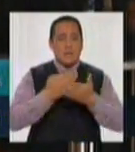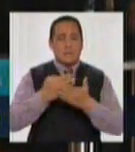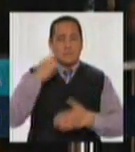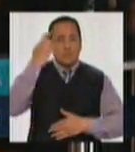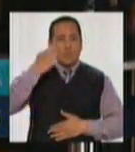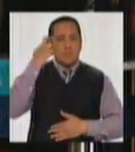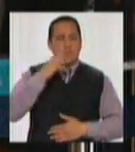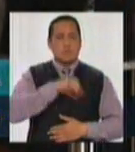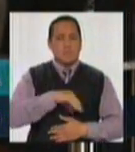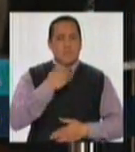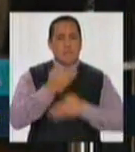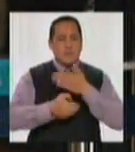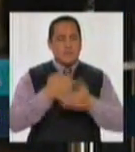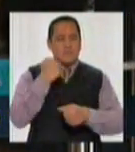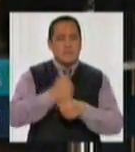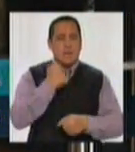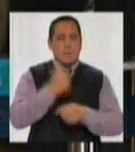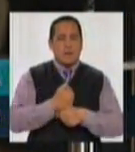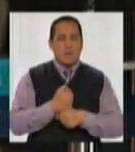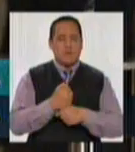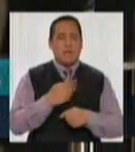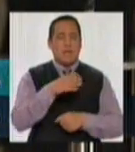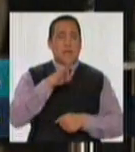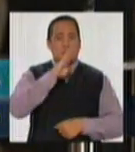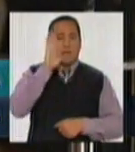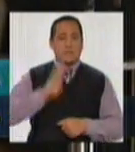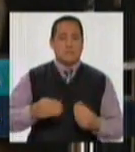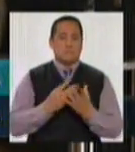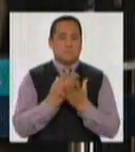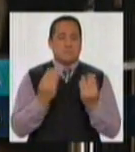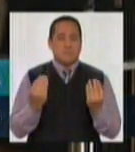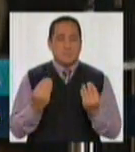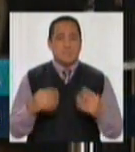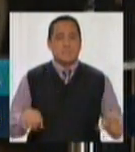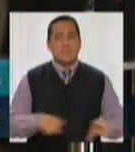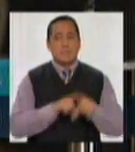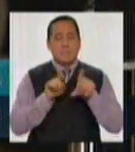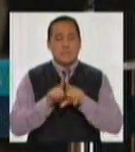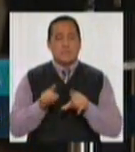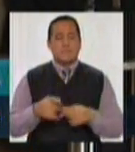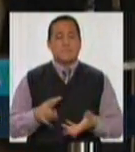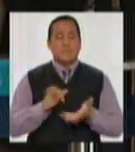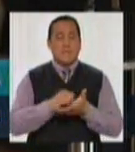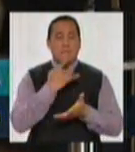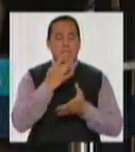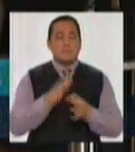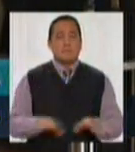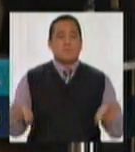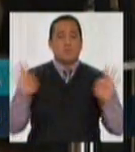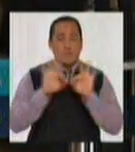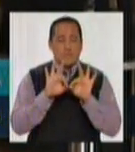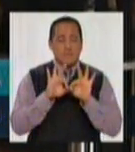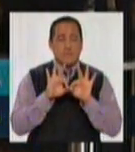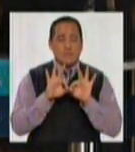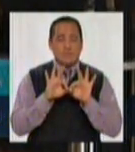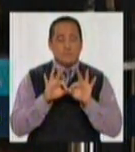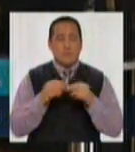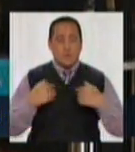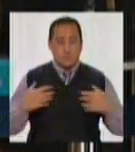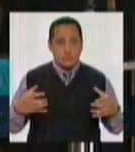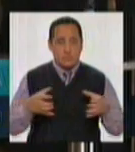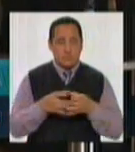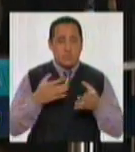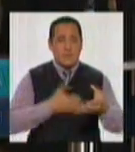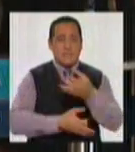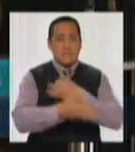social que ha venido trabajándose en el Brasil y que es importante para nosotros